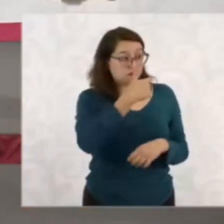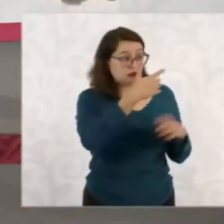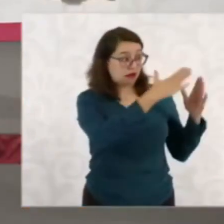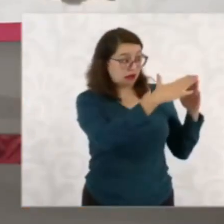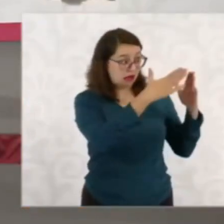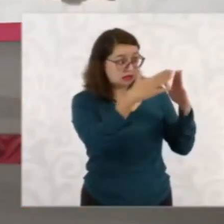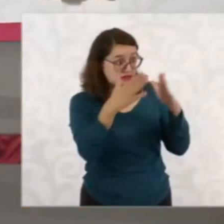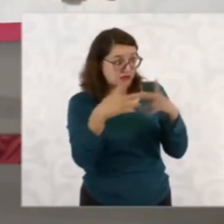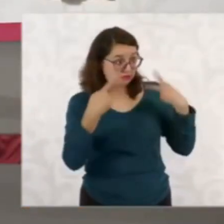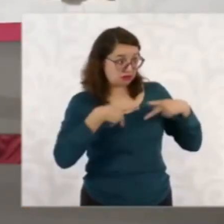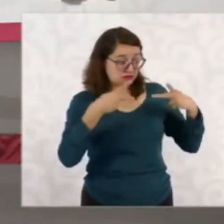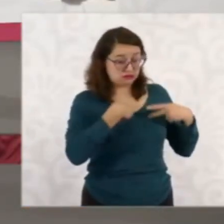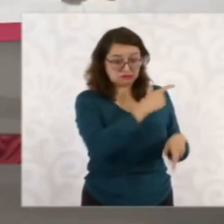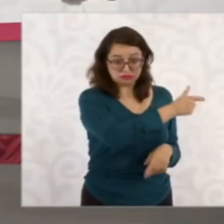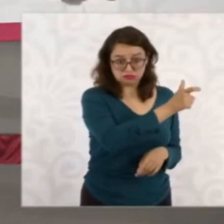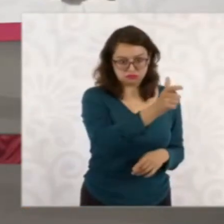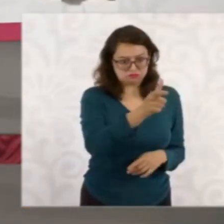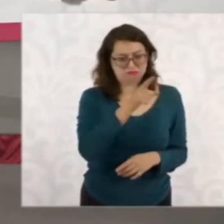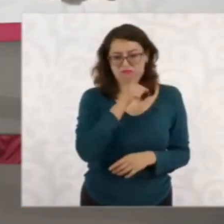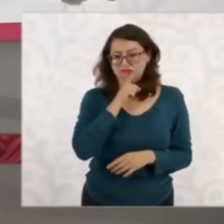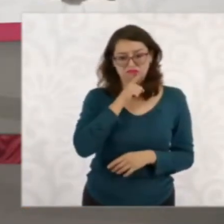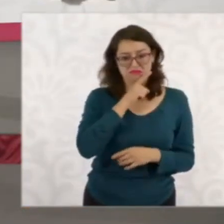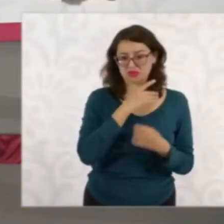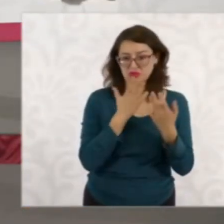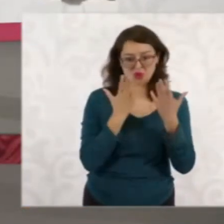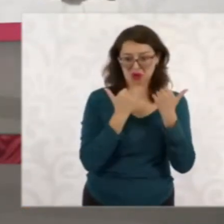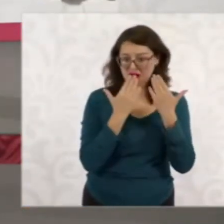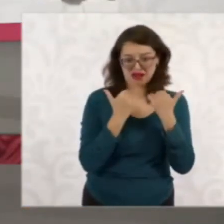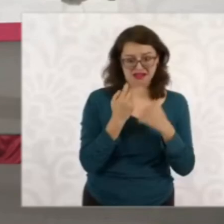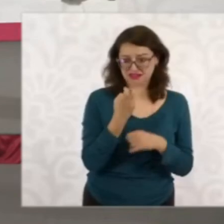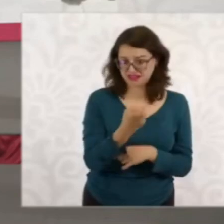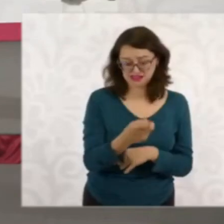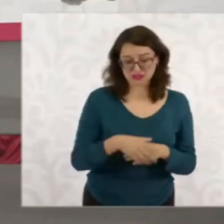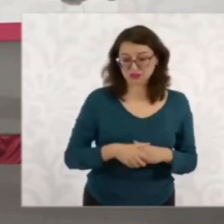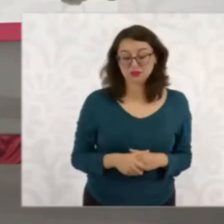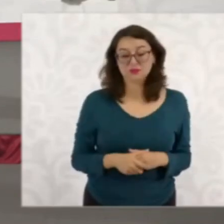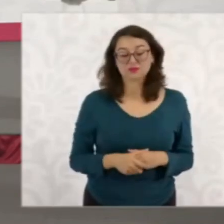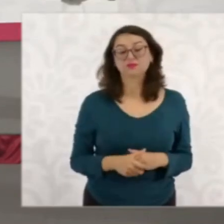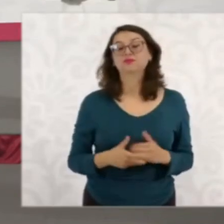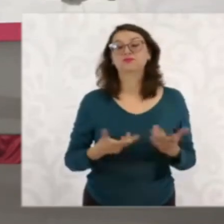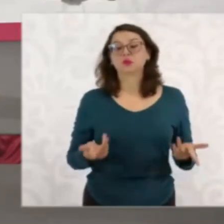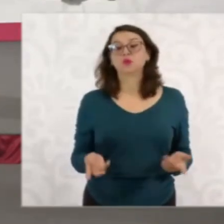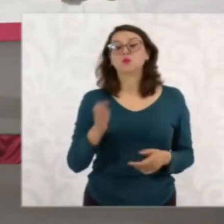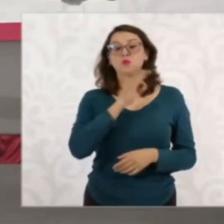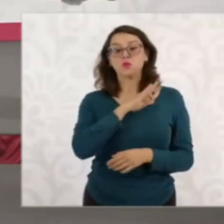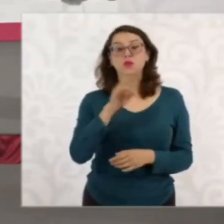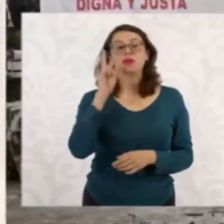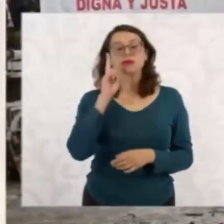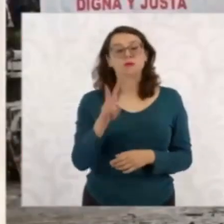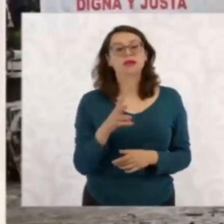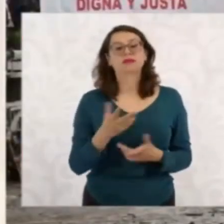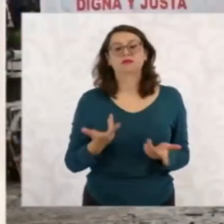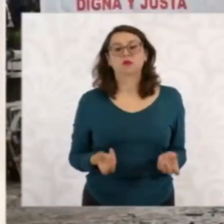siguiente, por favor. Aquí vamos a ver el presupuesto, son millones de pesos